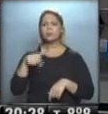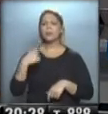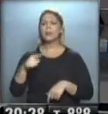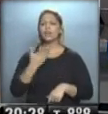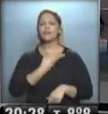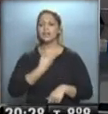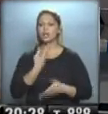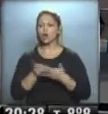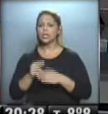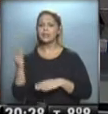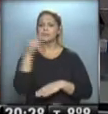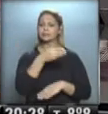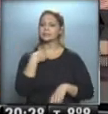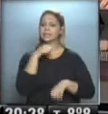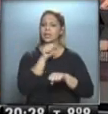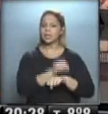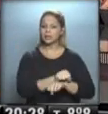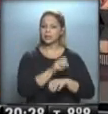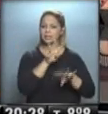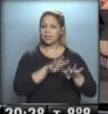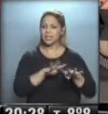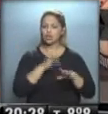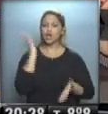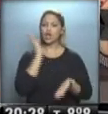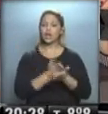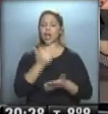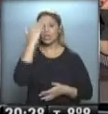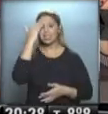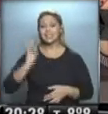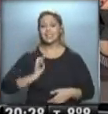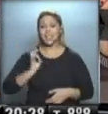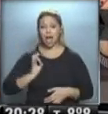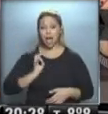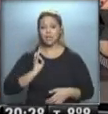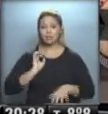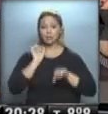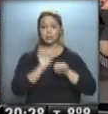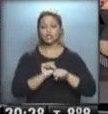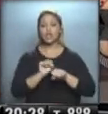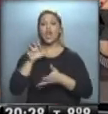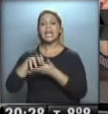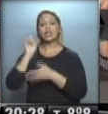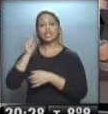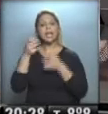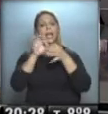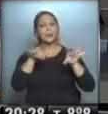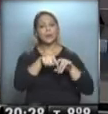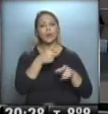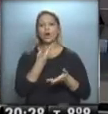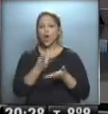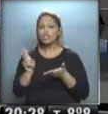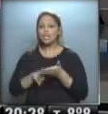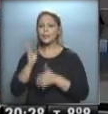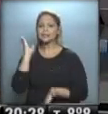Fernando vuelve a la cárcel. Fue condenado a 15 años de prisión. Lo había liberado la Corte Suprema de Justicia, pero nuevamente